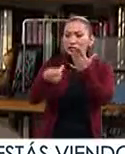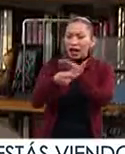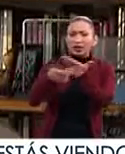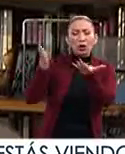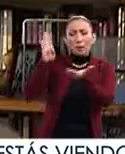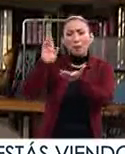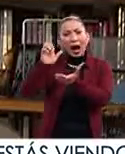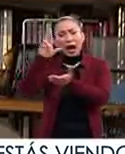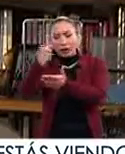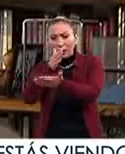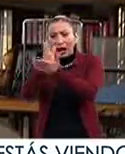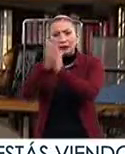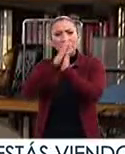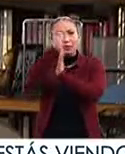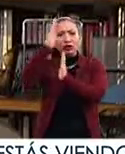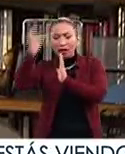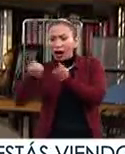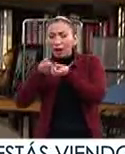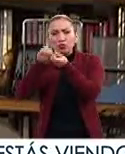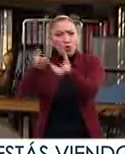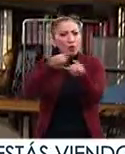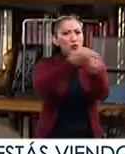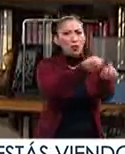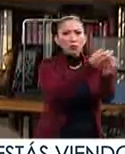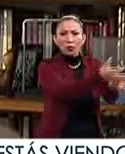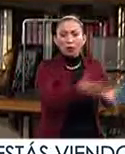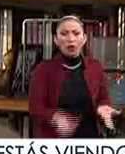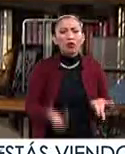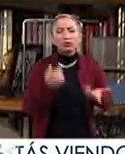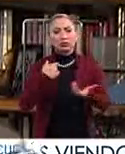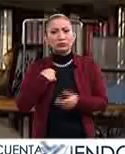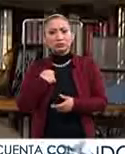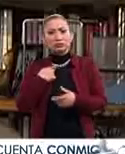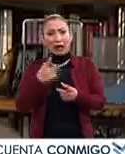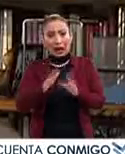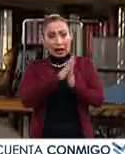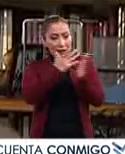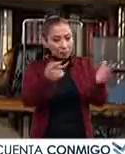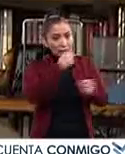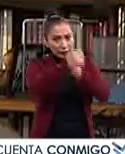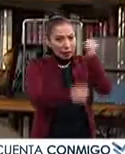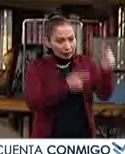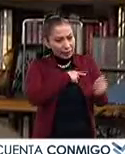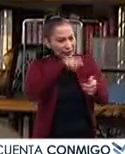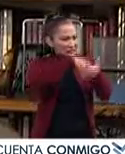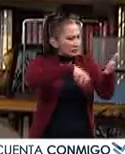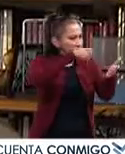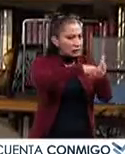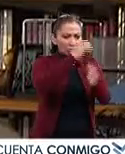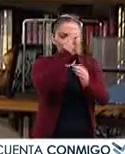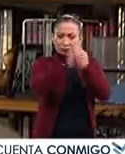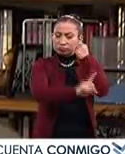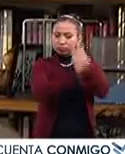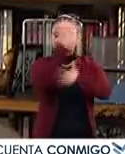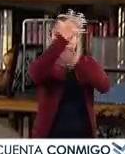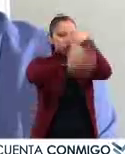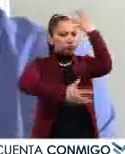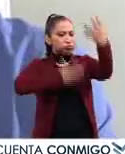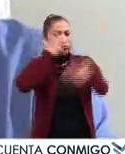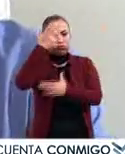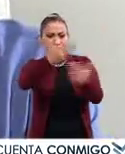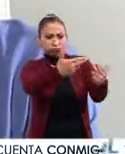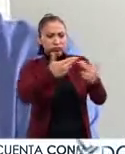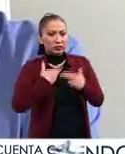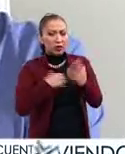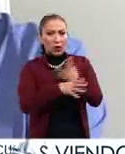de barrio para llevar bibliotecas, en las librerías, que hay que corregir el desastre que heredamos, ¿no?